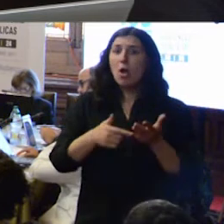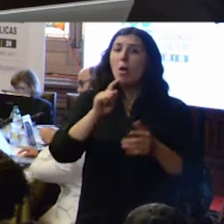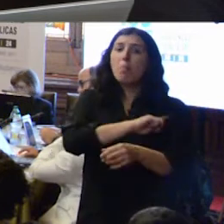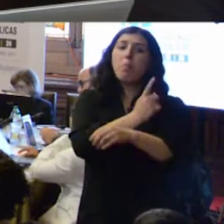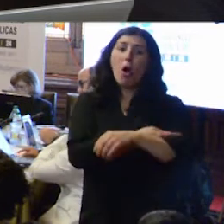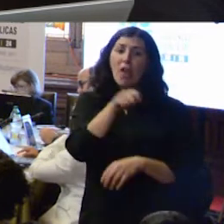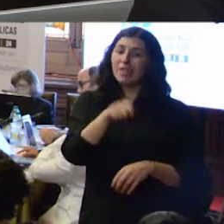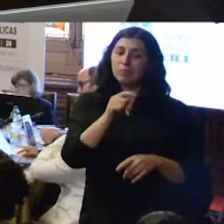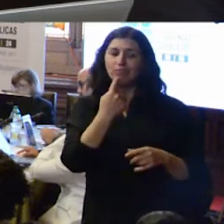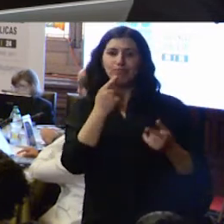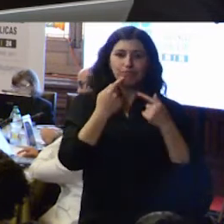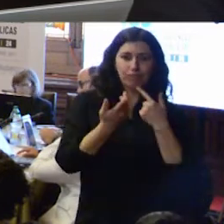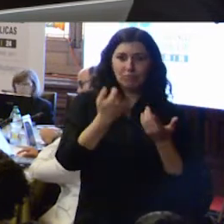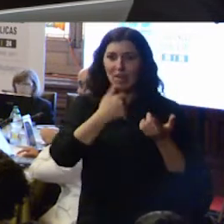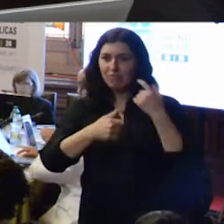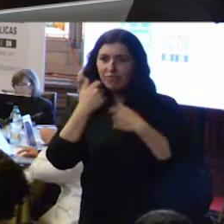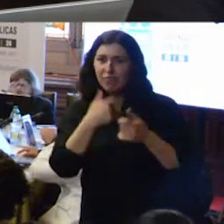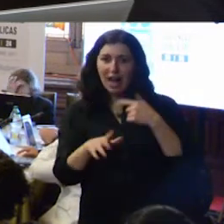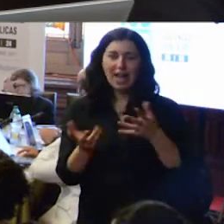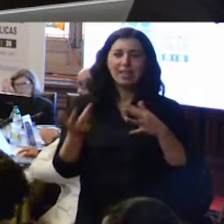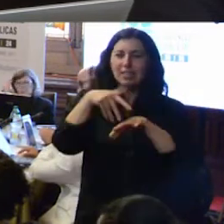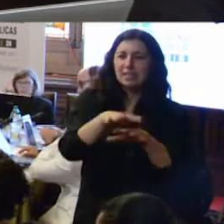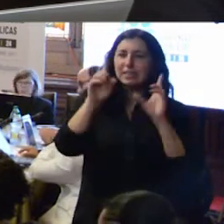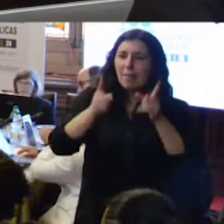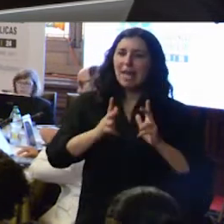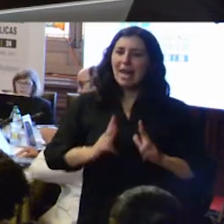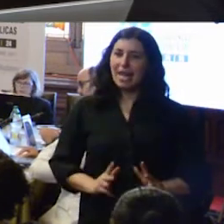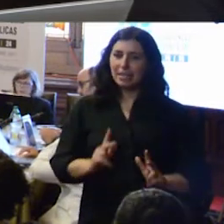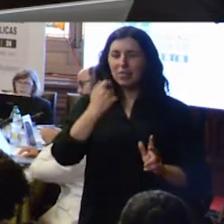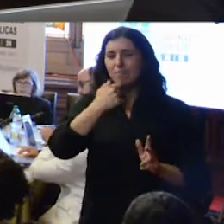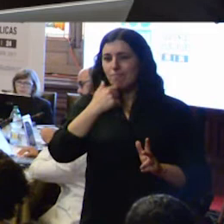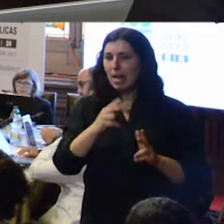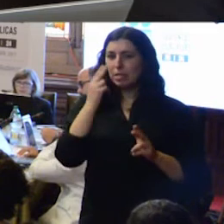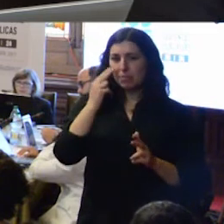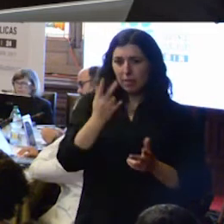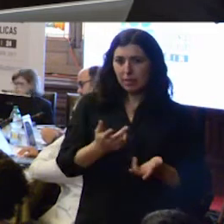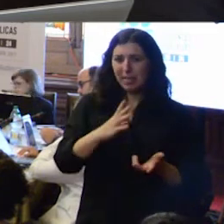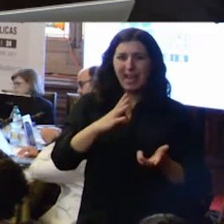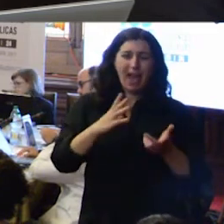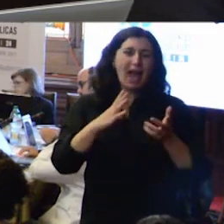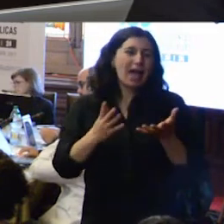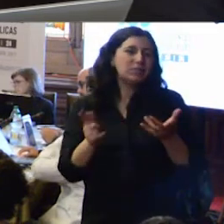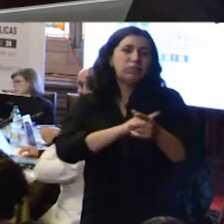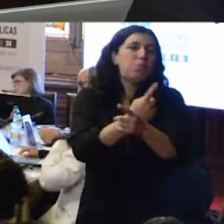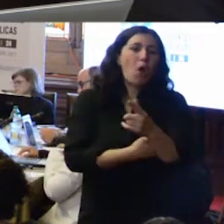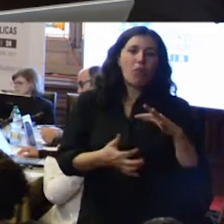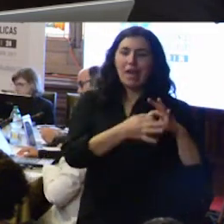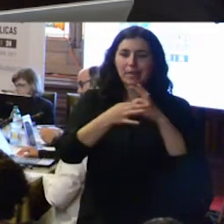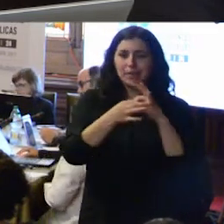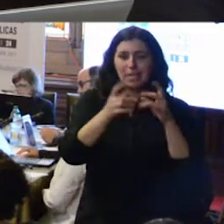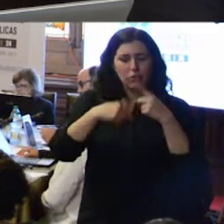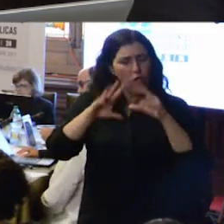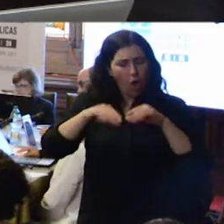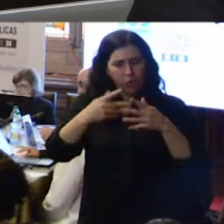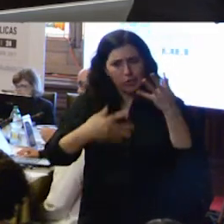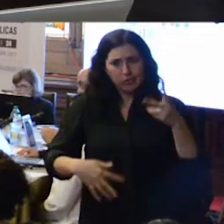sin carrera judicial ni sistema ético, disciplinario y sin credibilidad, la existencia de una red de poderes fácticos, son parte de las barreras que